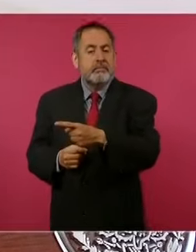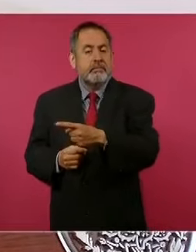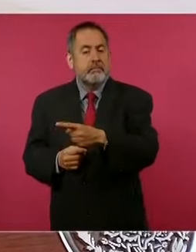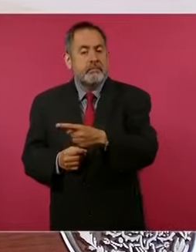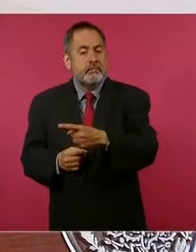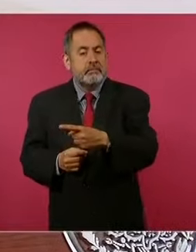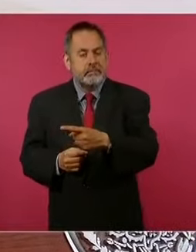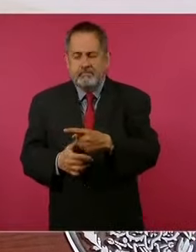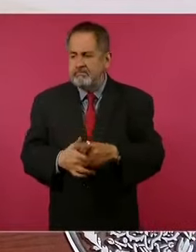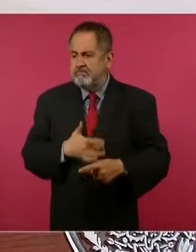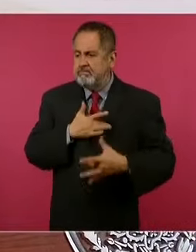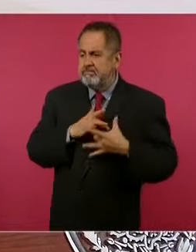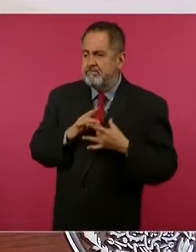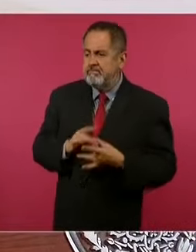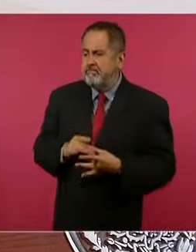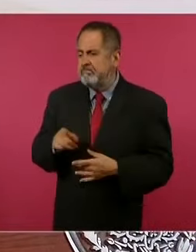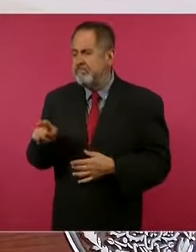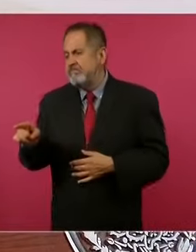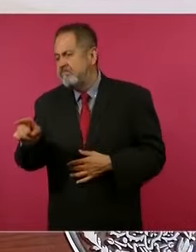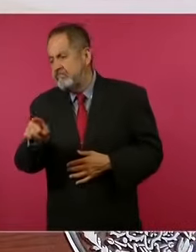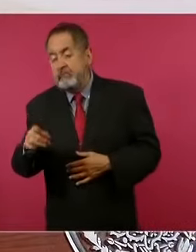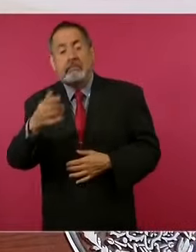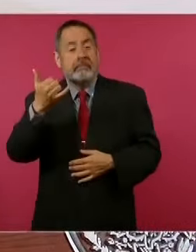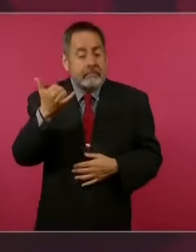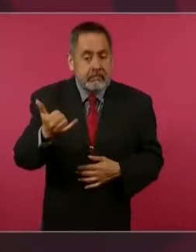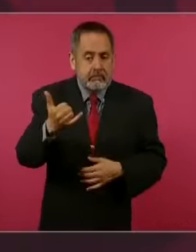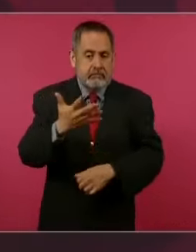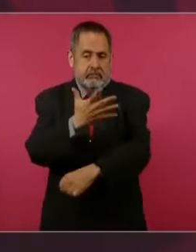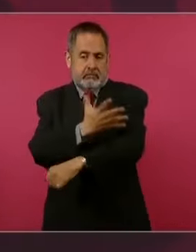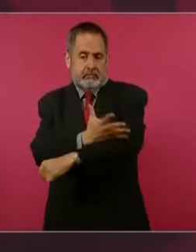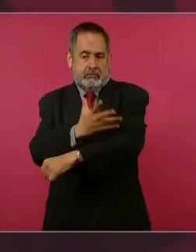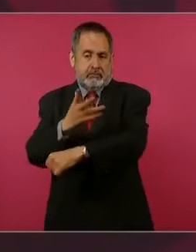que es humanista y honesta.